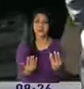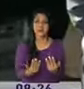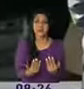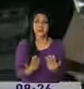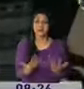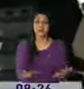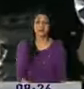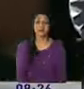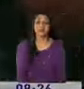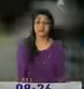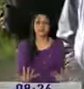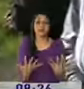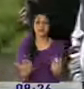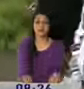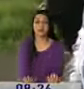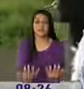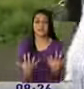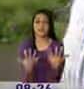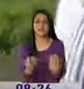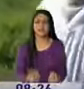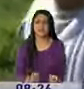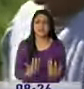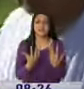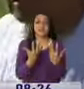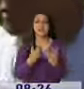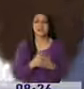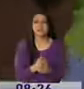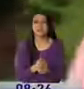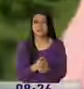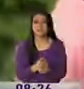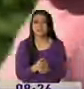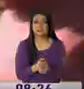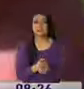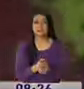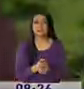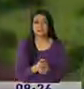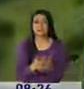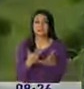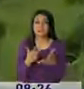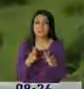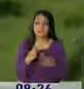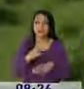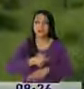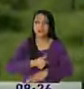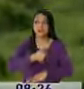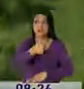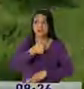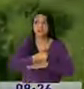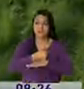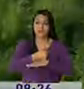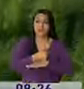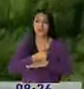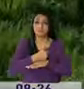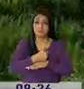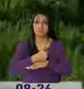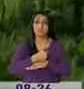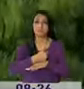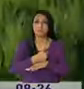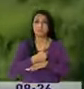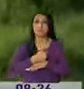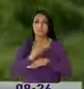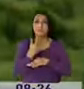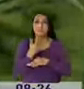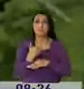ya meses, sin mantenimiento. Nosotros incluso nos hemos equipado para que las autoridades puedan ver hasta dónde nos